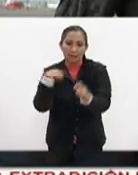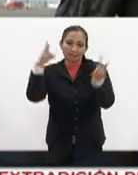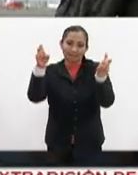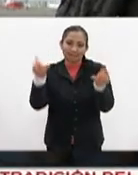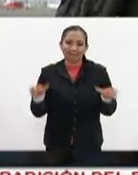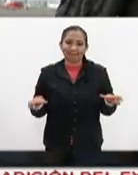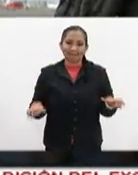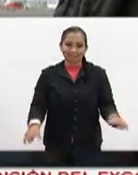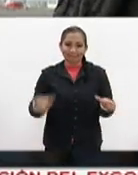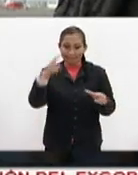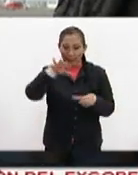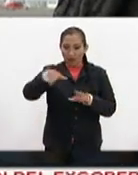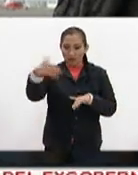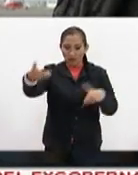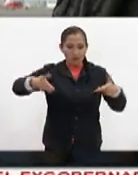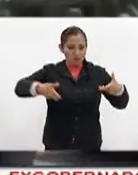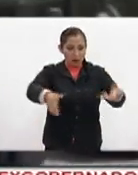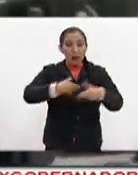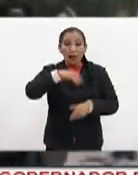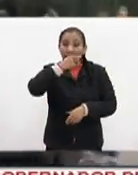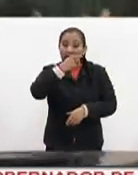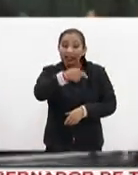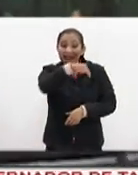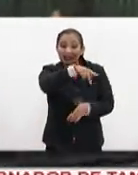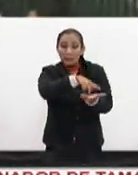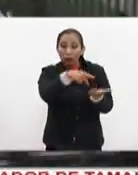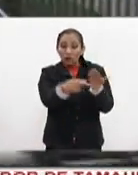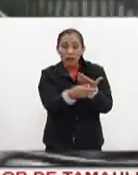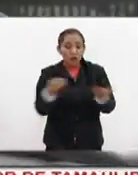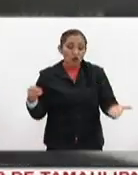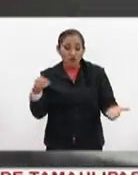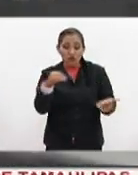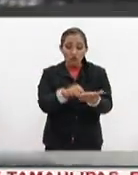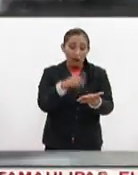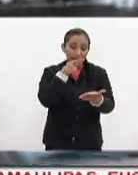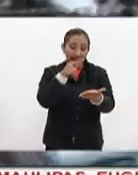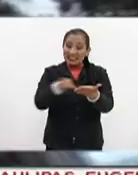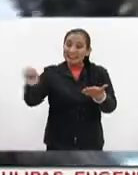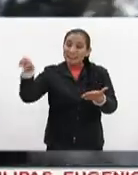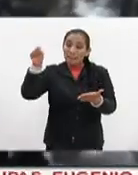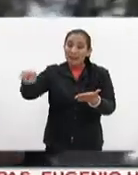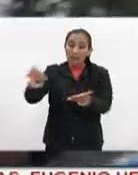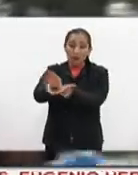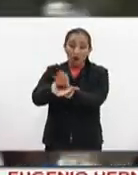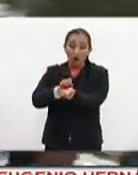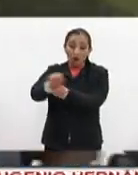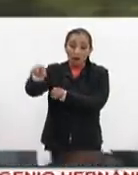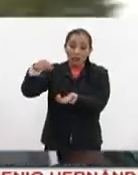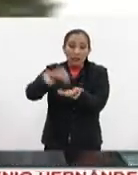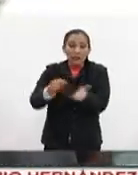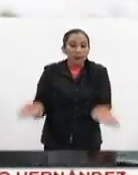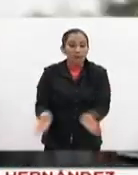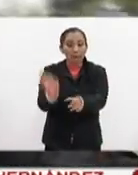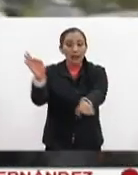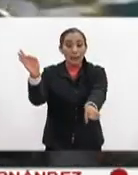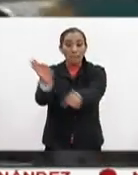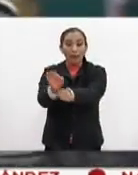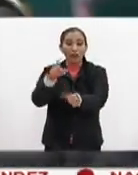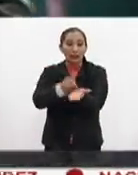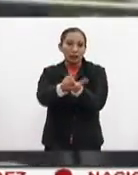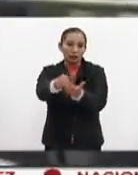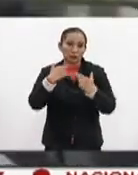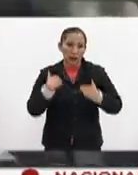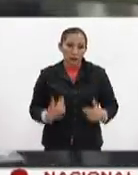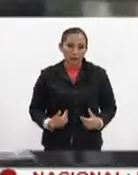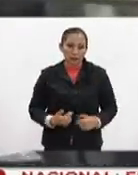materia de seguridad pública. Insistió en que el proyecto incluye lo dispuesto por la Constitución sobre la promoción y protección de los